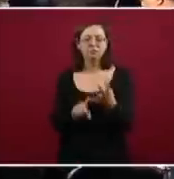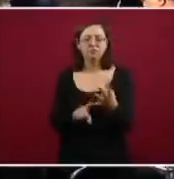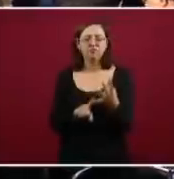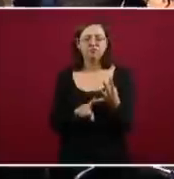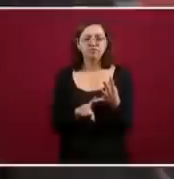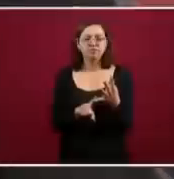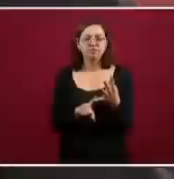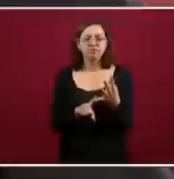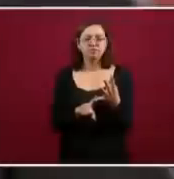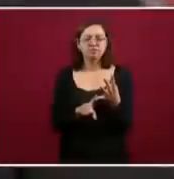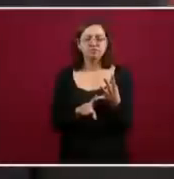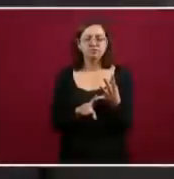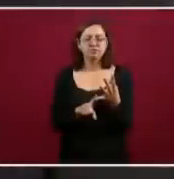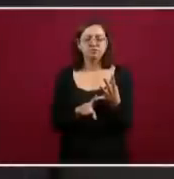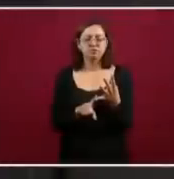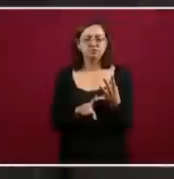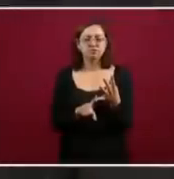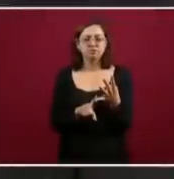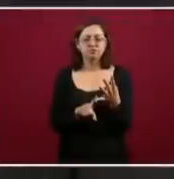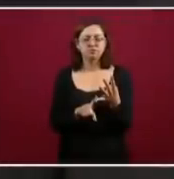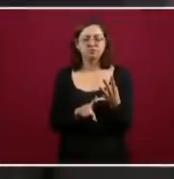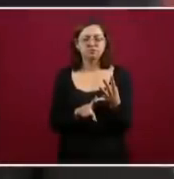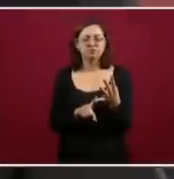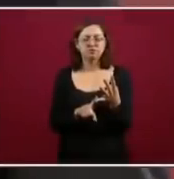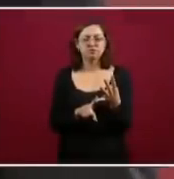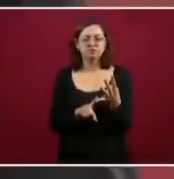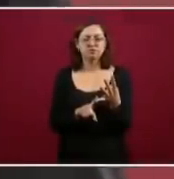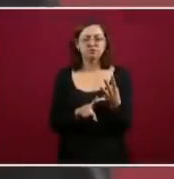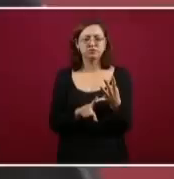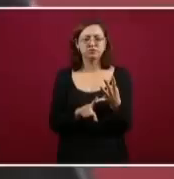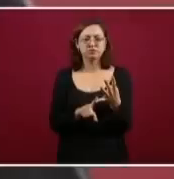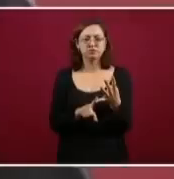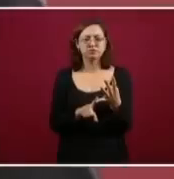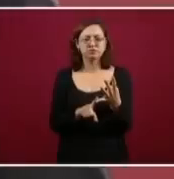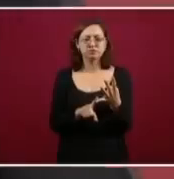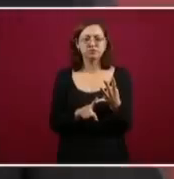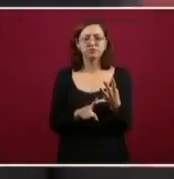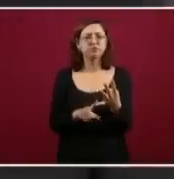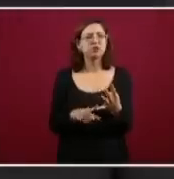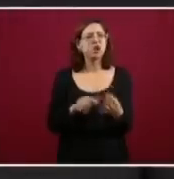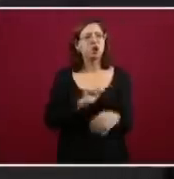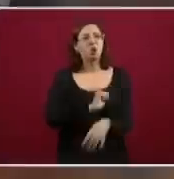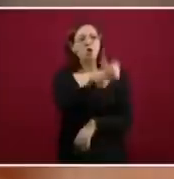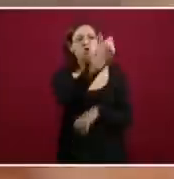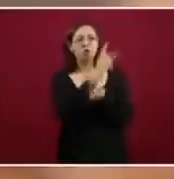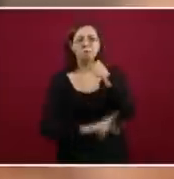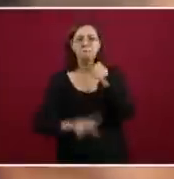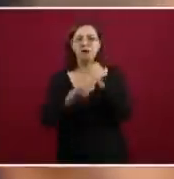el monto de y las remesas